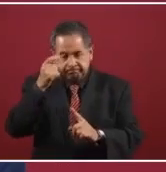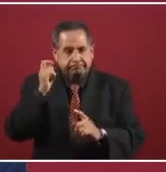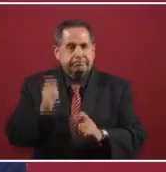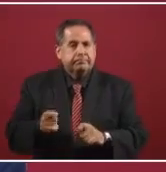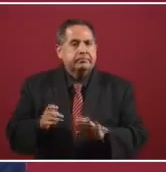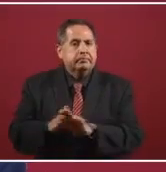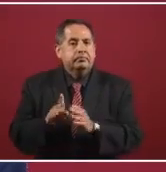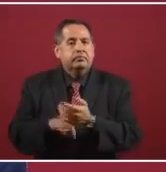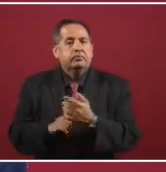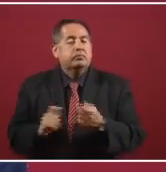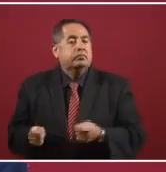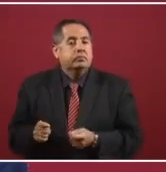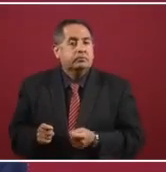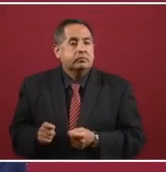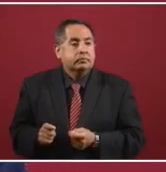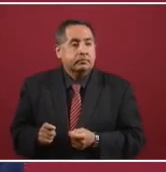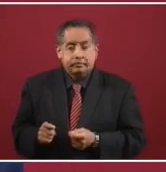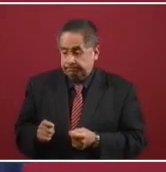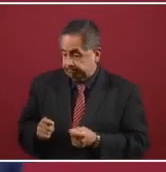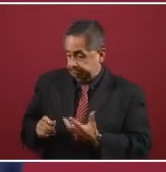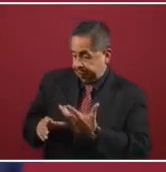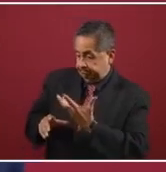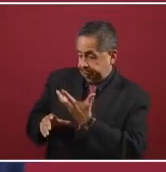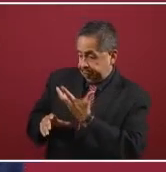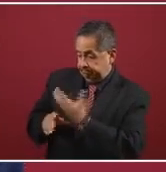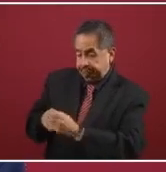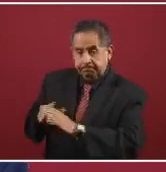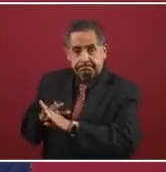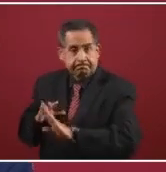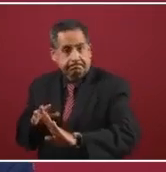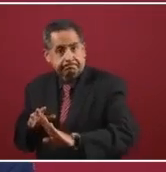de que la migración debe ser